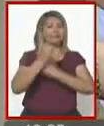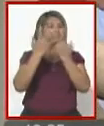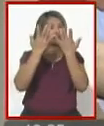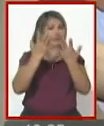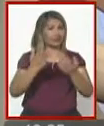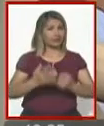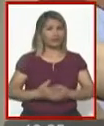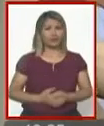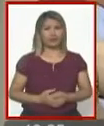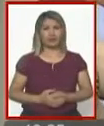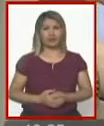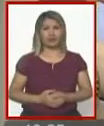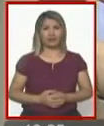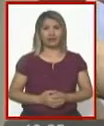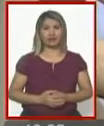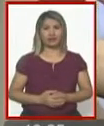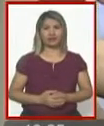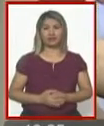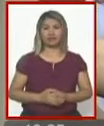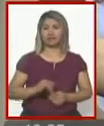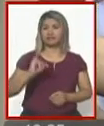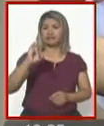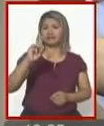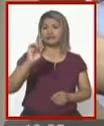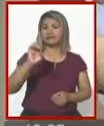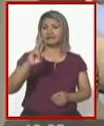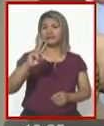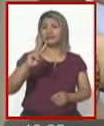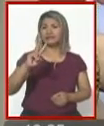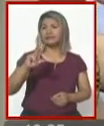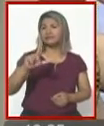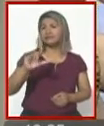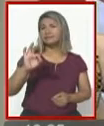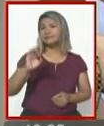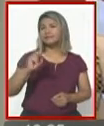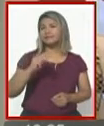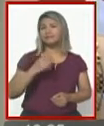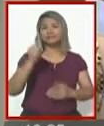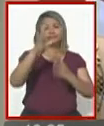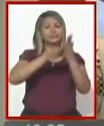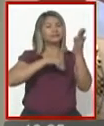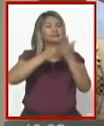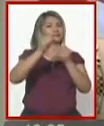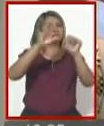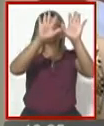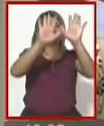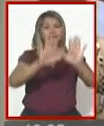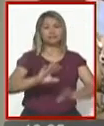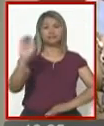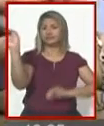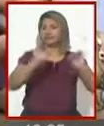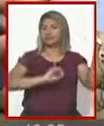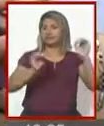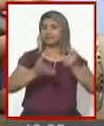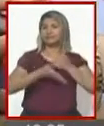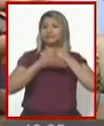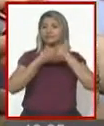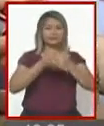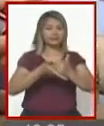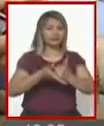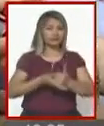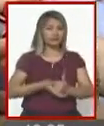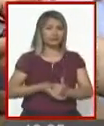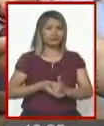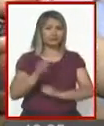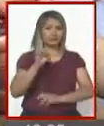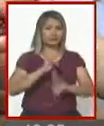lamentablemente el señor ydelfonso mamani hace campaña pintando paredes en la ciudad de crudo a favor de